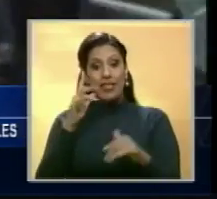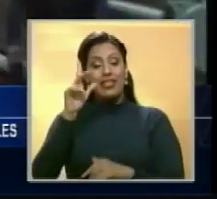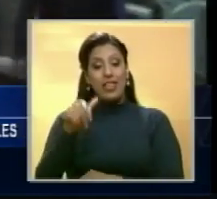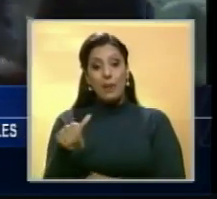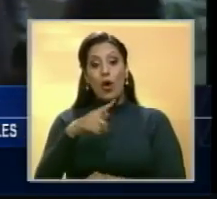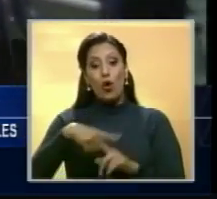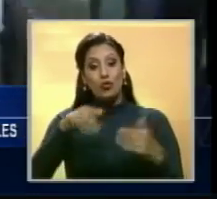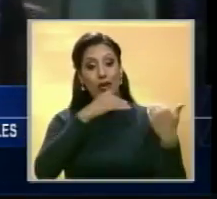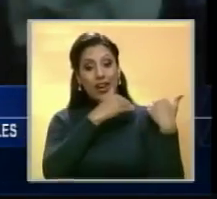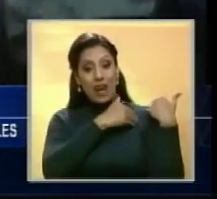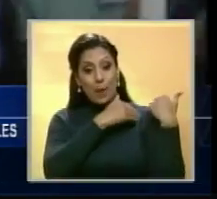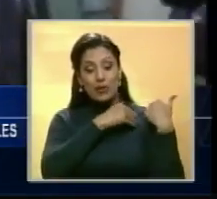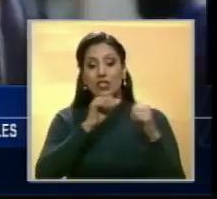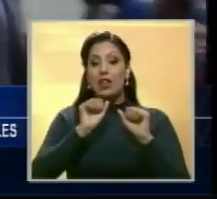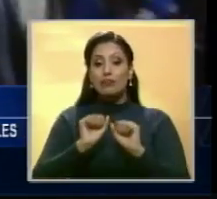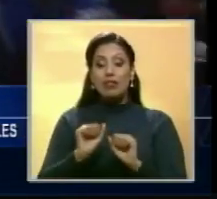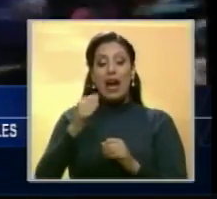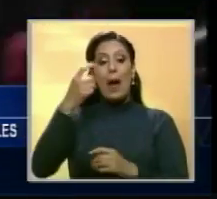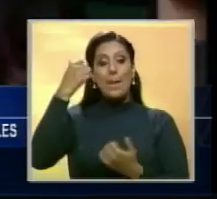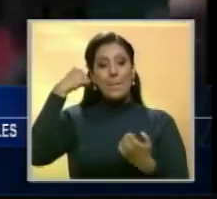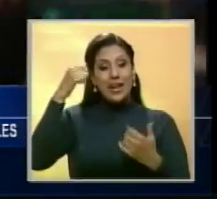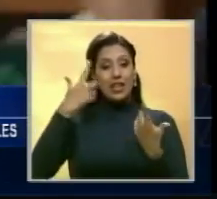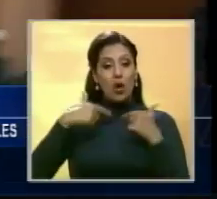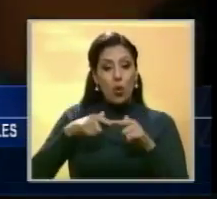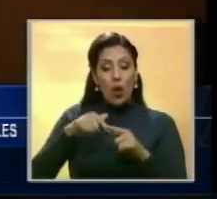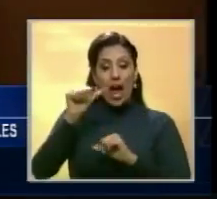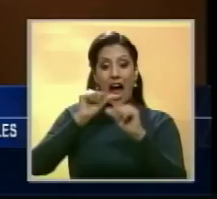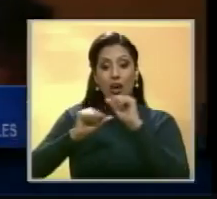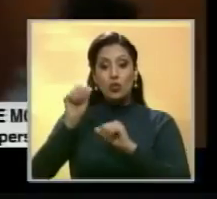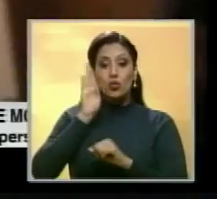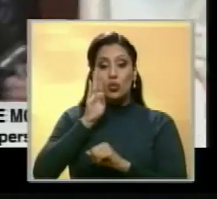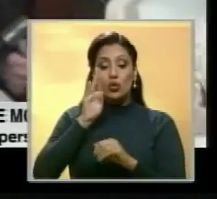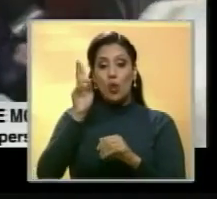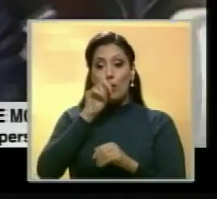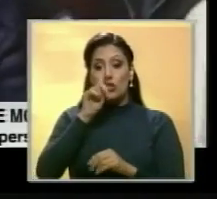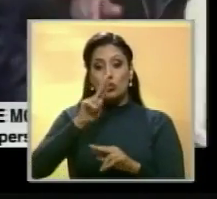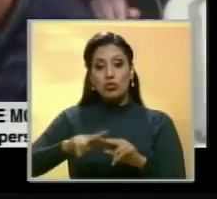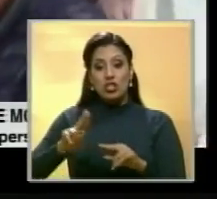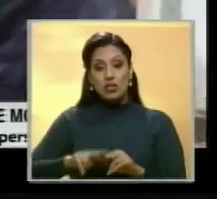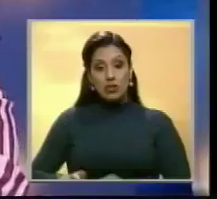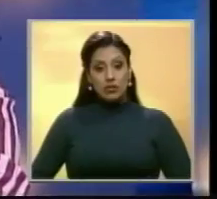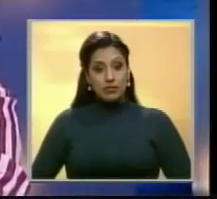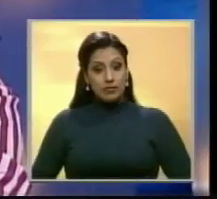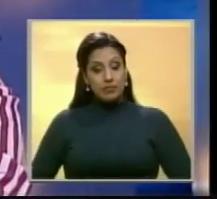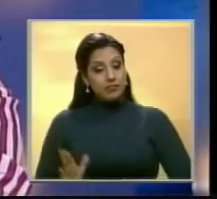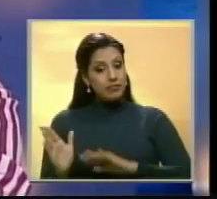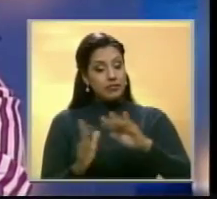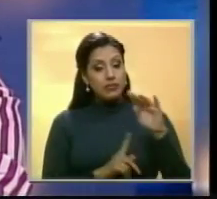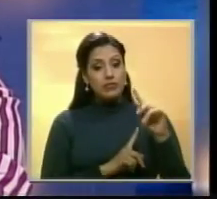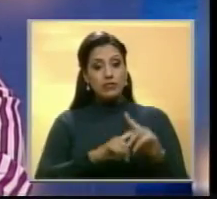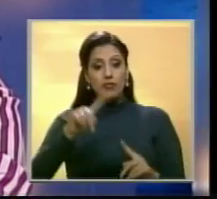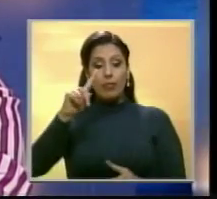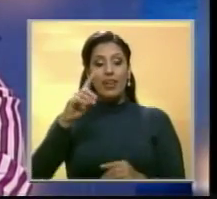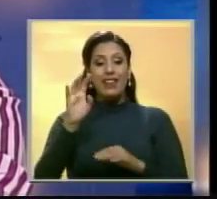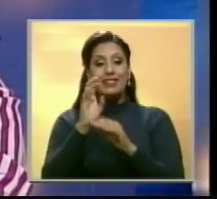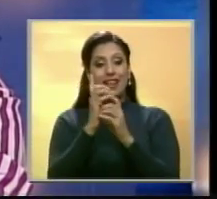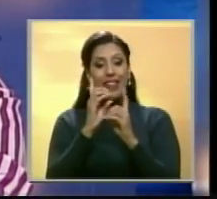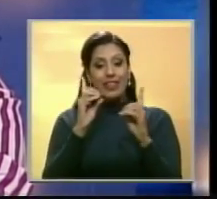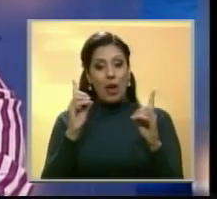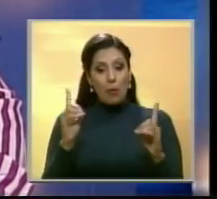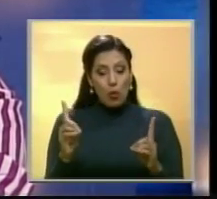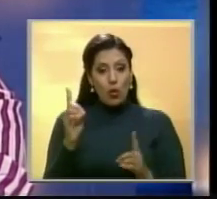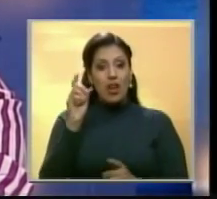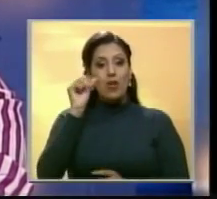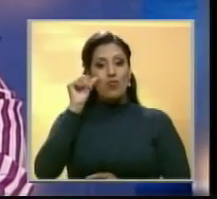También estarían implicados en impedir el ejercicio de funciones y asociación para delinquir. Los demócratas Hillary